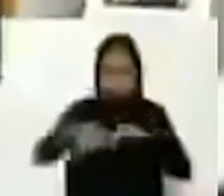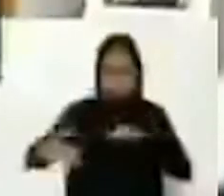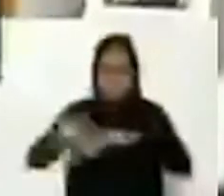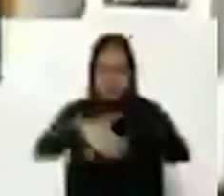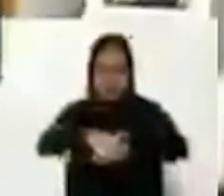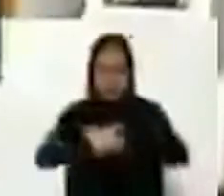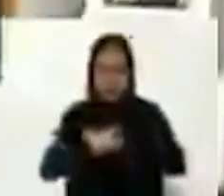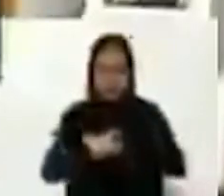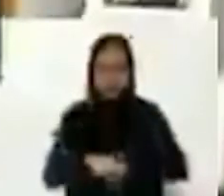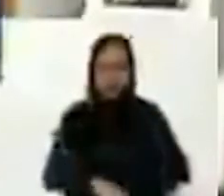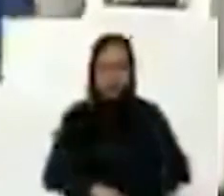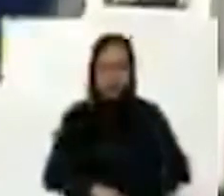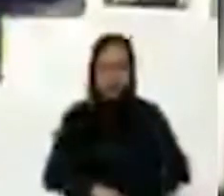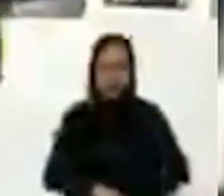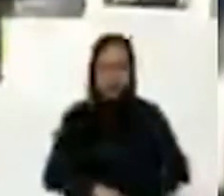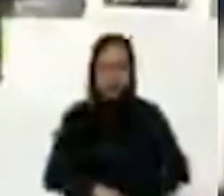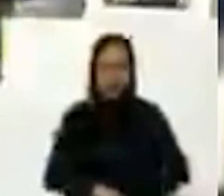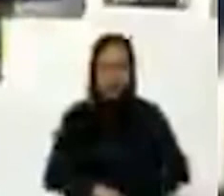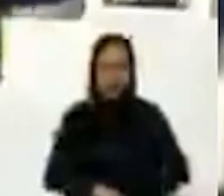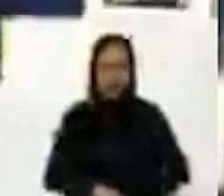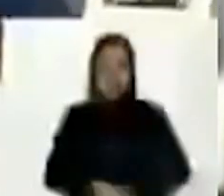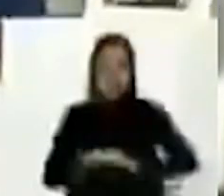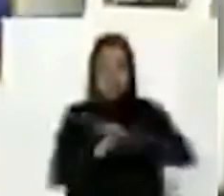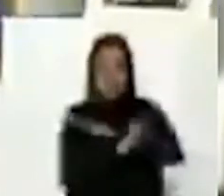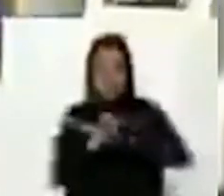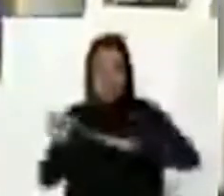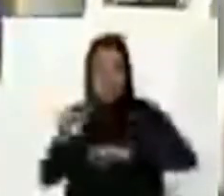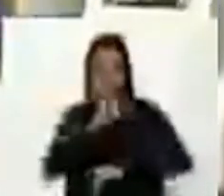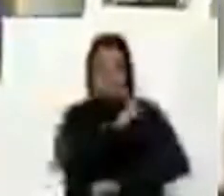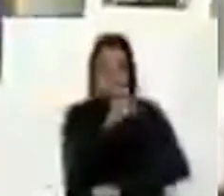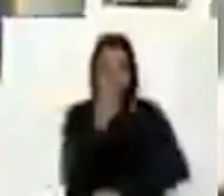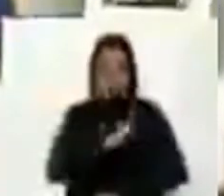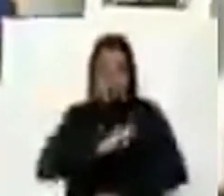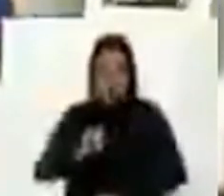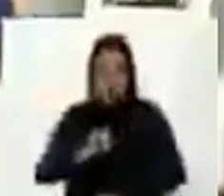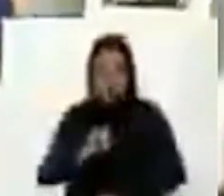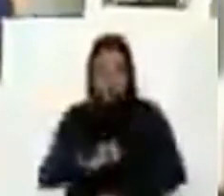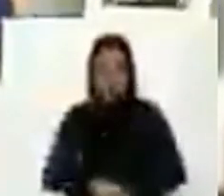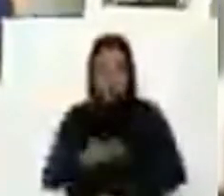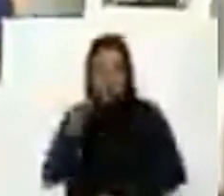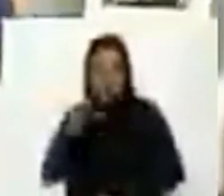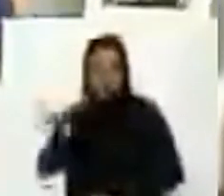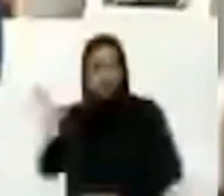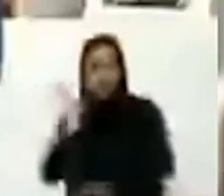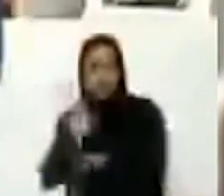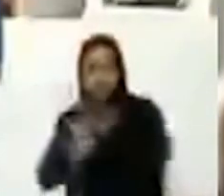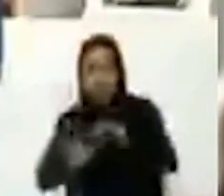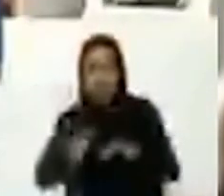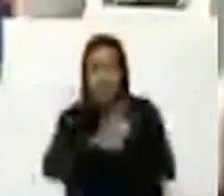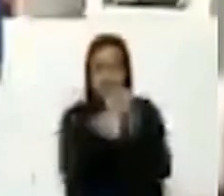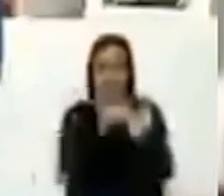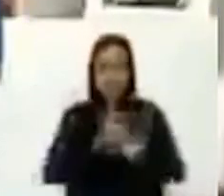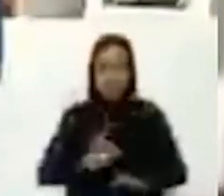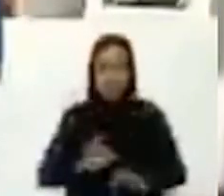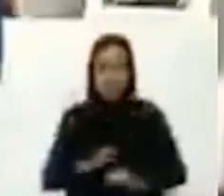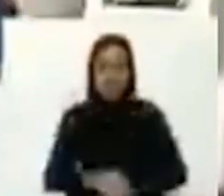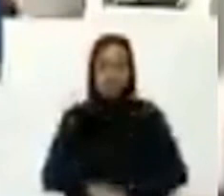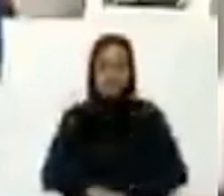Venezuela confirma la presencia de las variantes británica y andina del coronavirus. Hemos detectado la variante